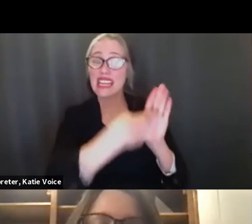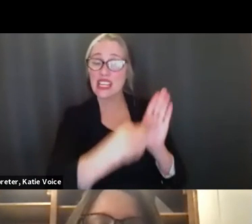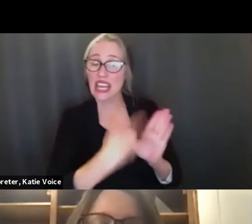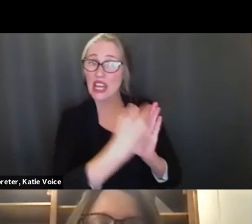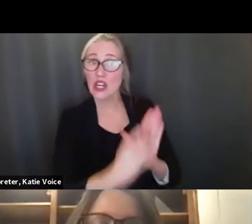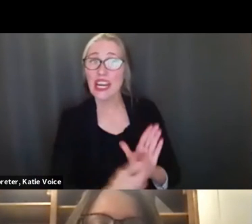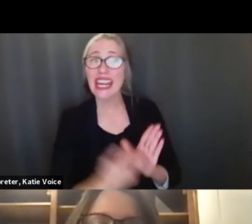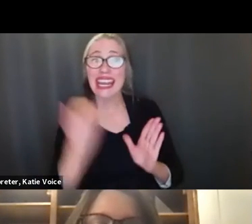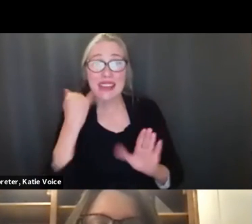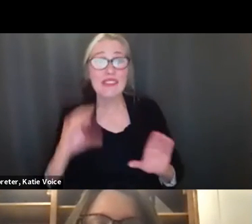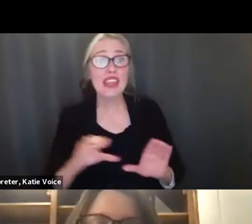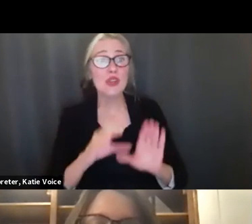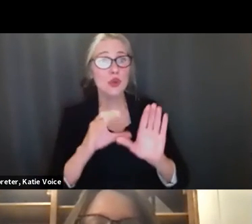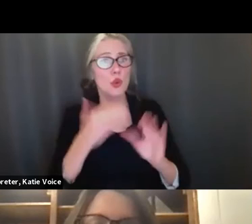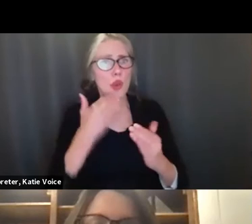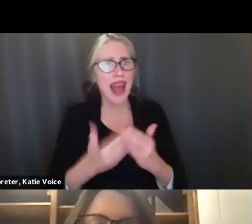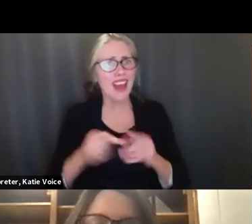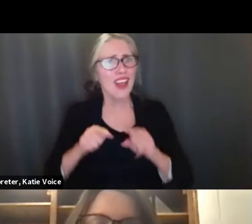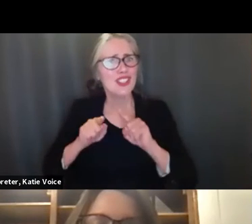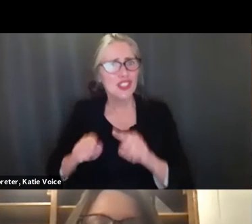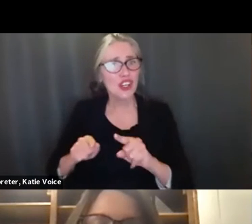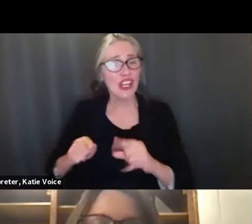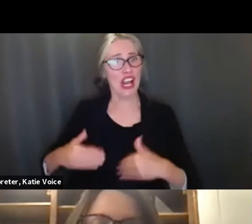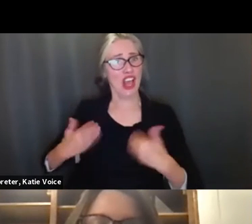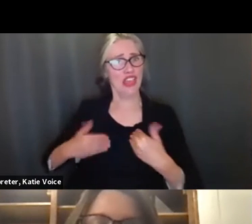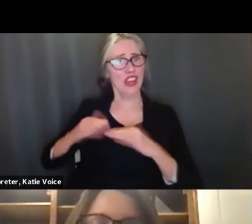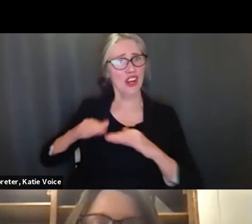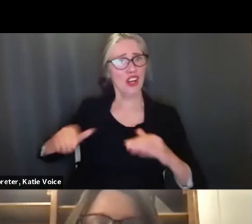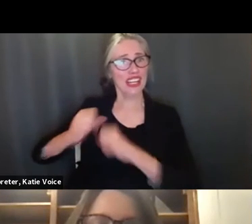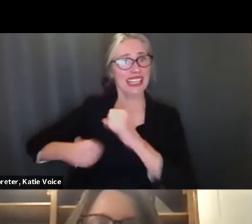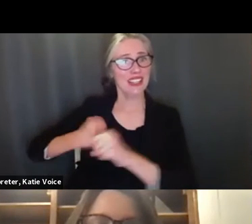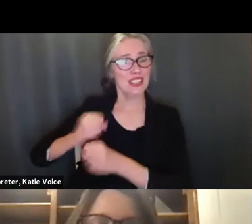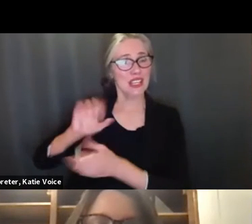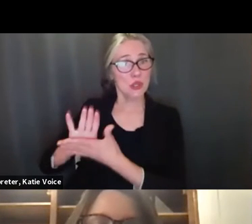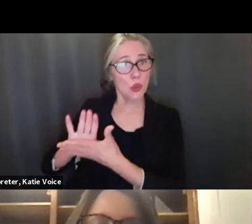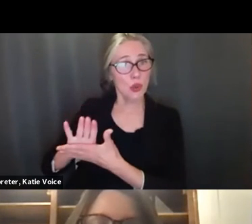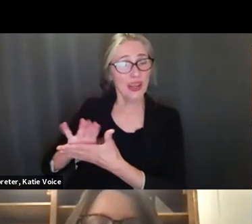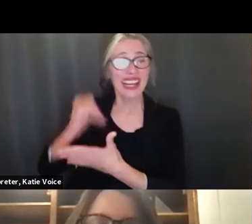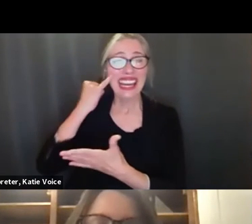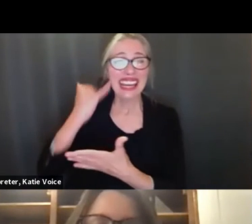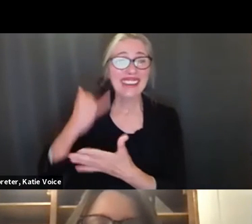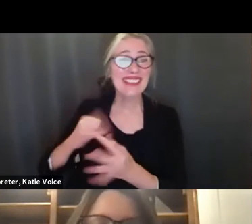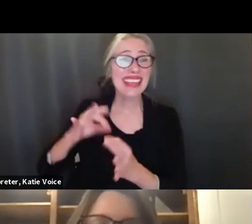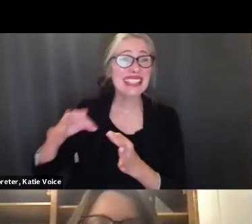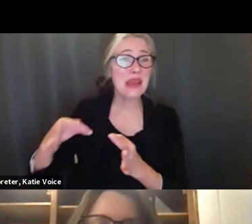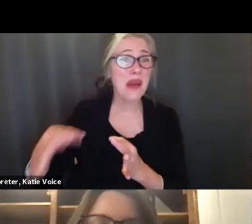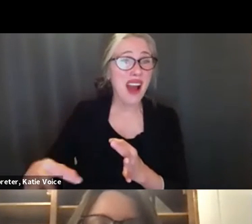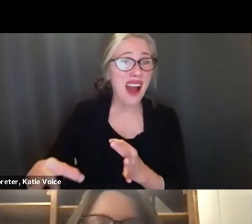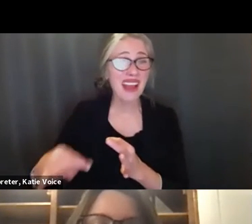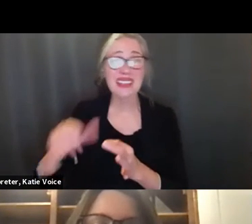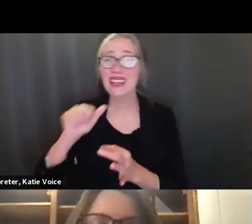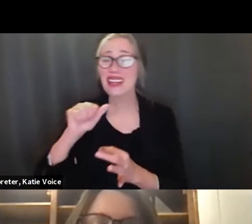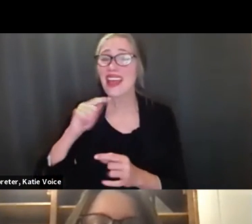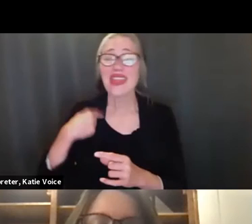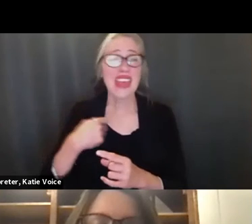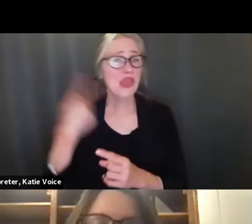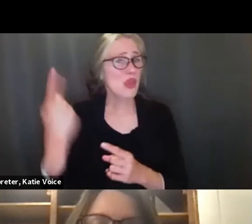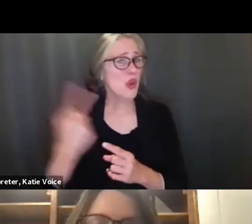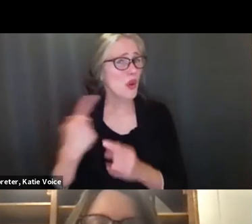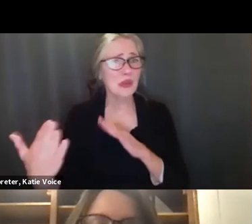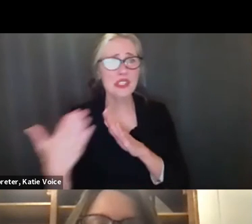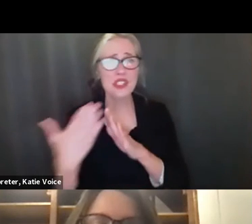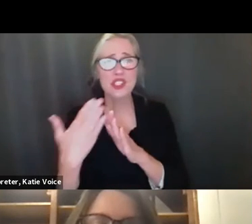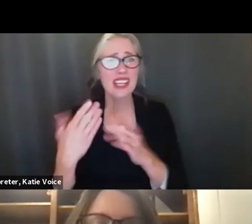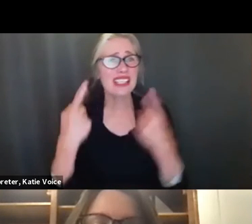que los niños que están preparados a nivel temprano se desempeñan mejor más adelante. Y